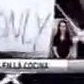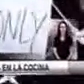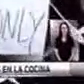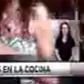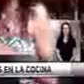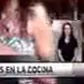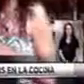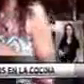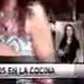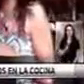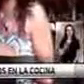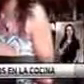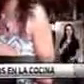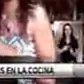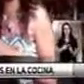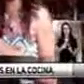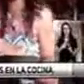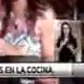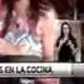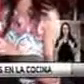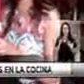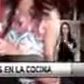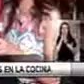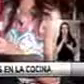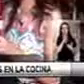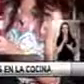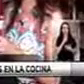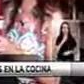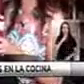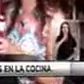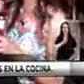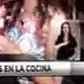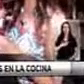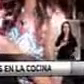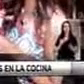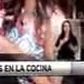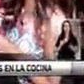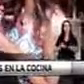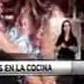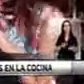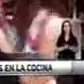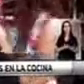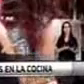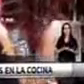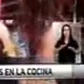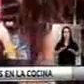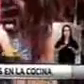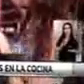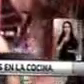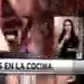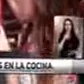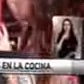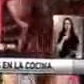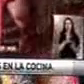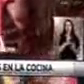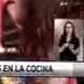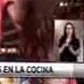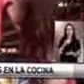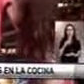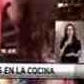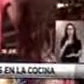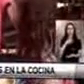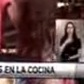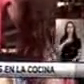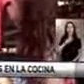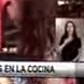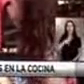Con 32 grados de calor, nosotros buscamos alternativas también para refrescarnos y rehidratarnos. ¿Esto qué es? El agüita de